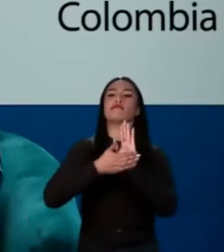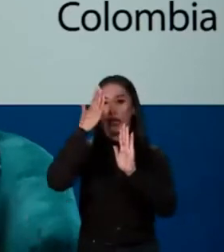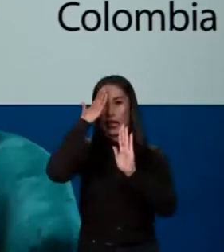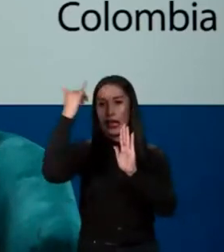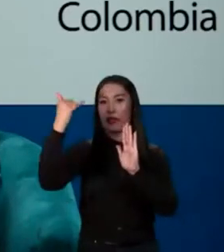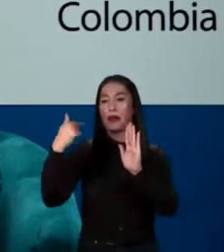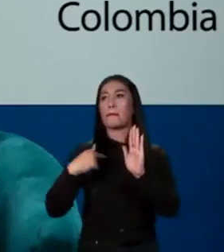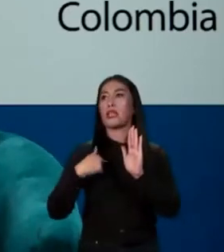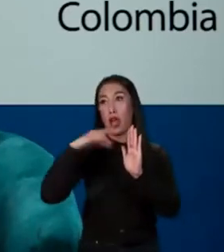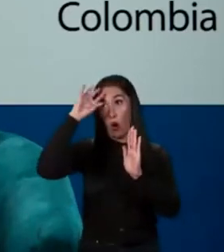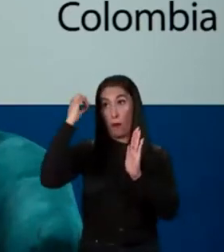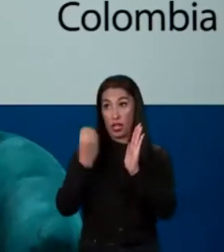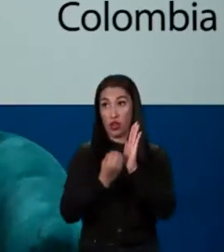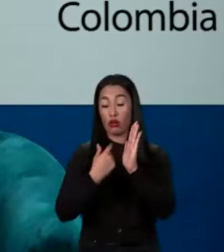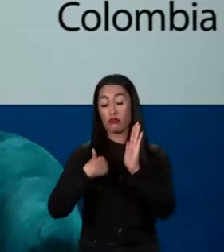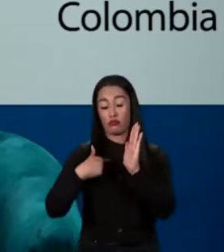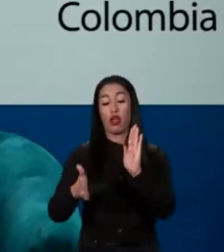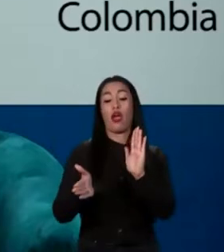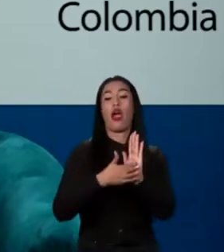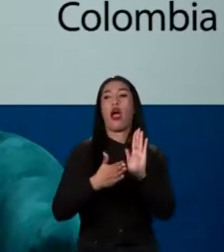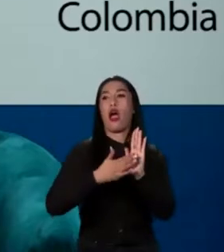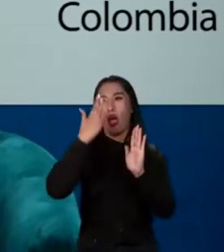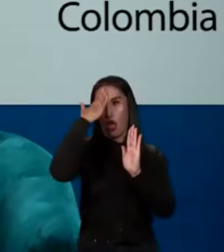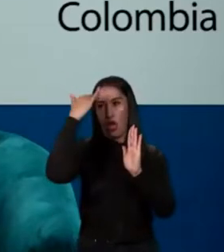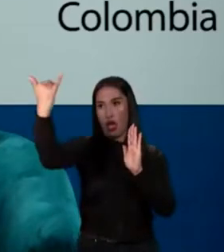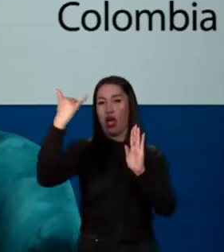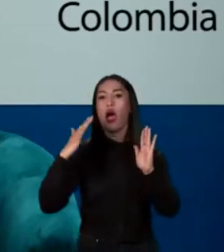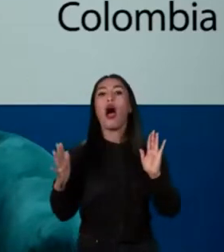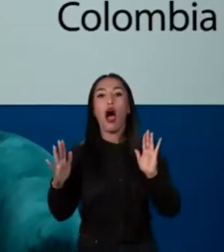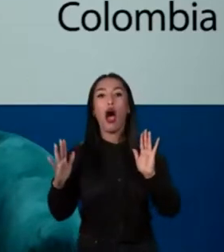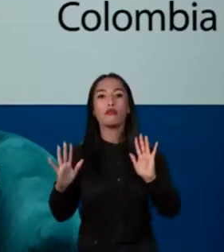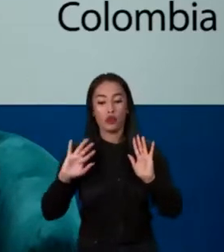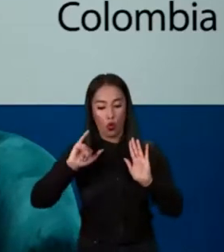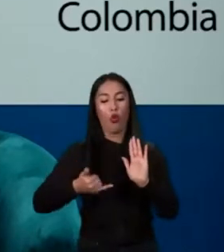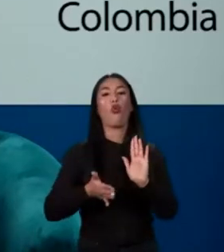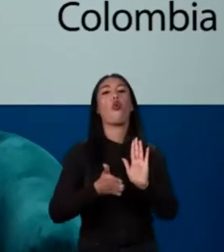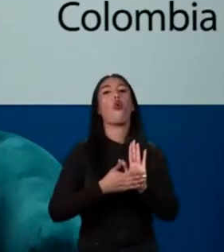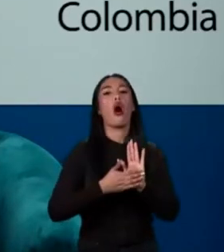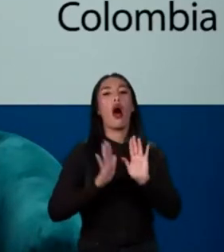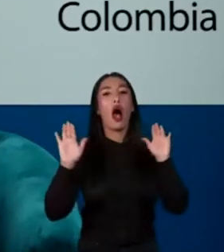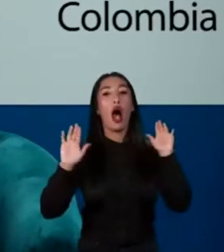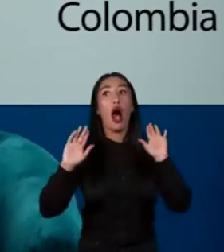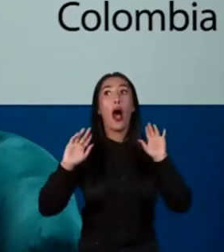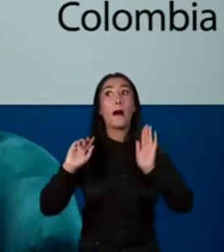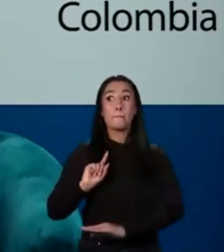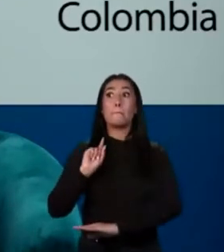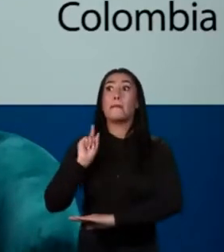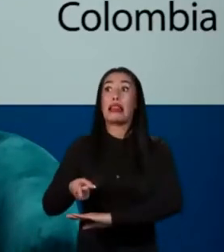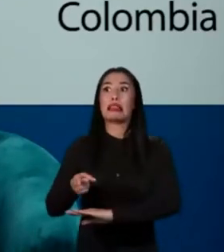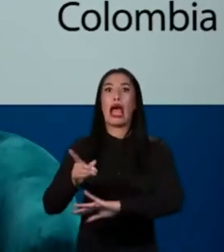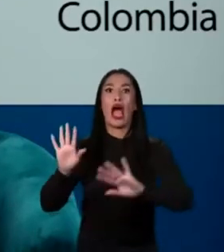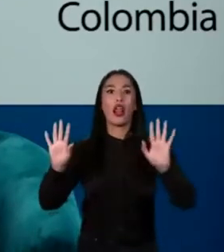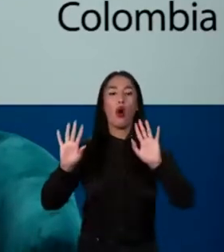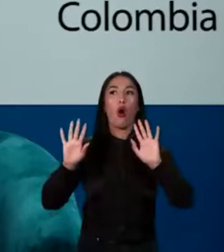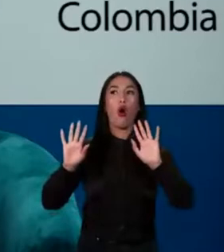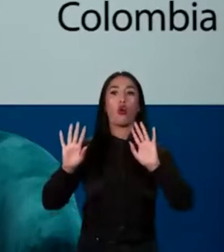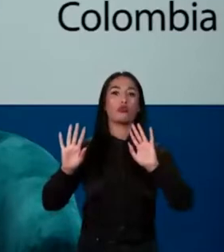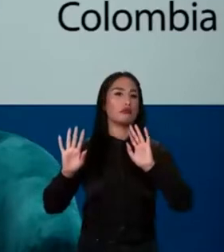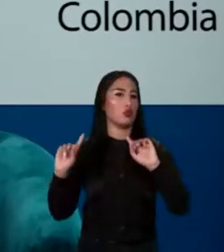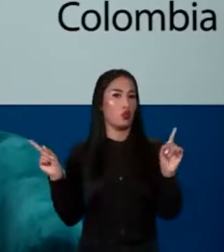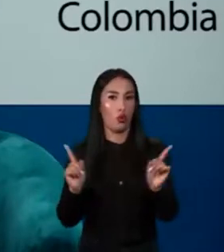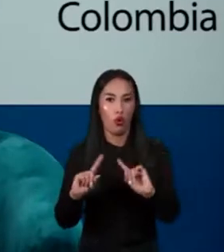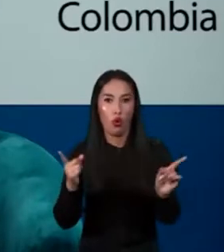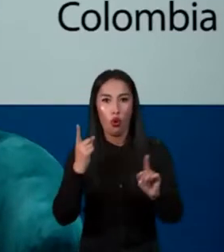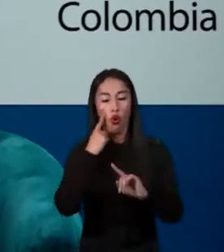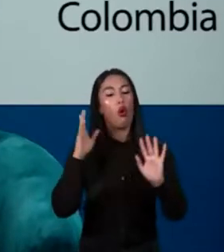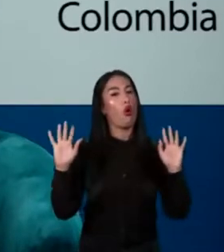porque así debe ser o sea no tenemos por qué porque forzar un acuerdo de no lo hay pero de todas maneras